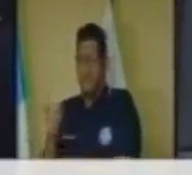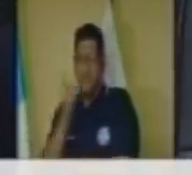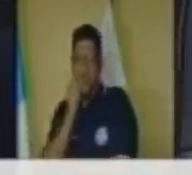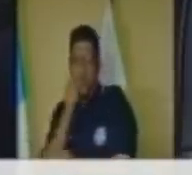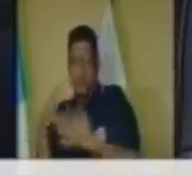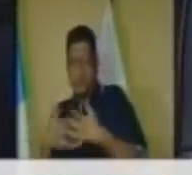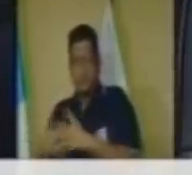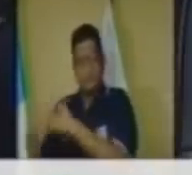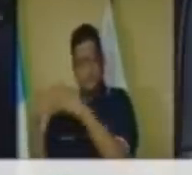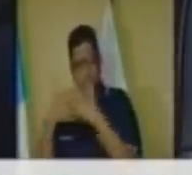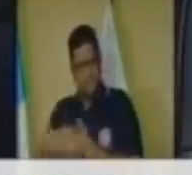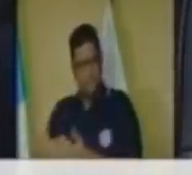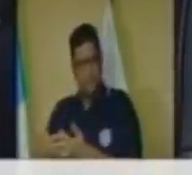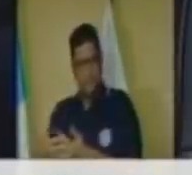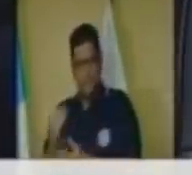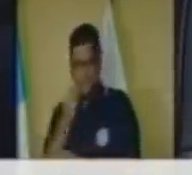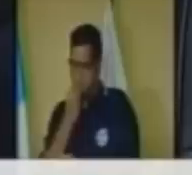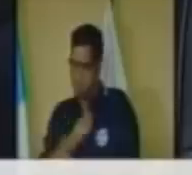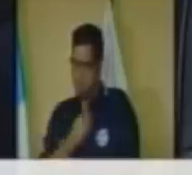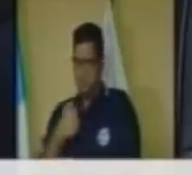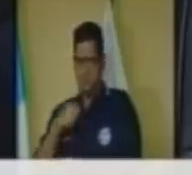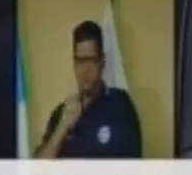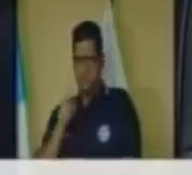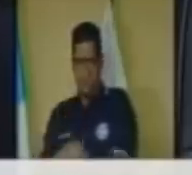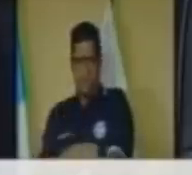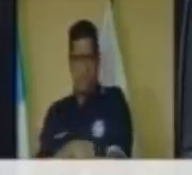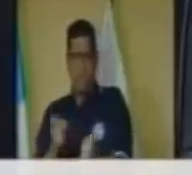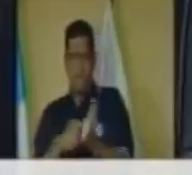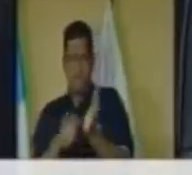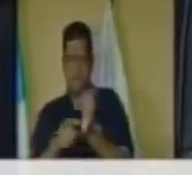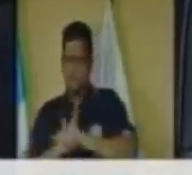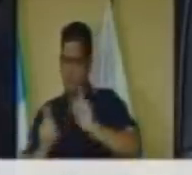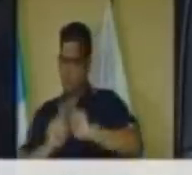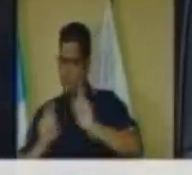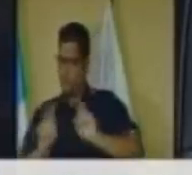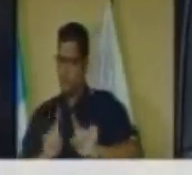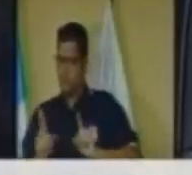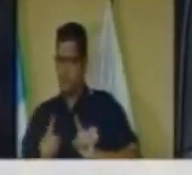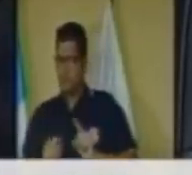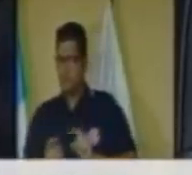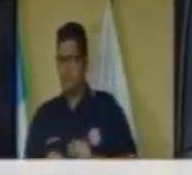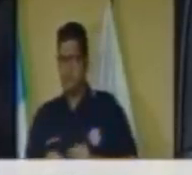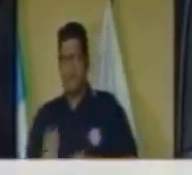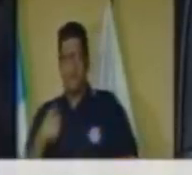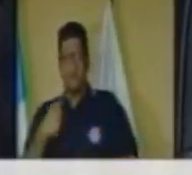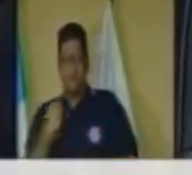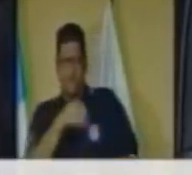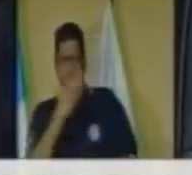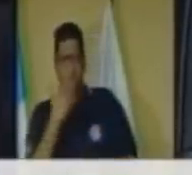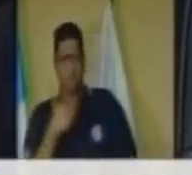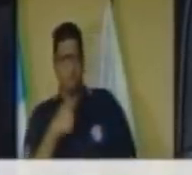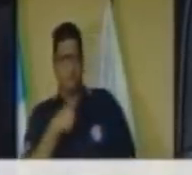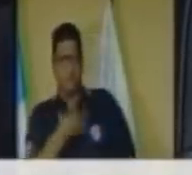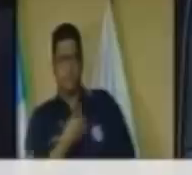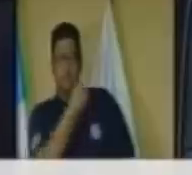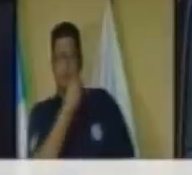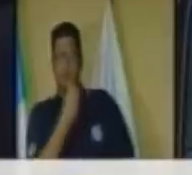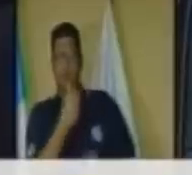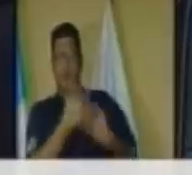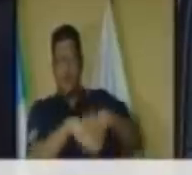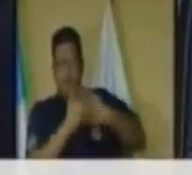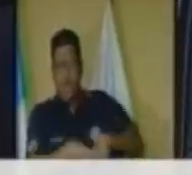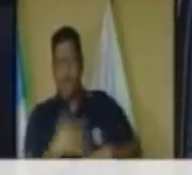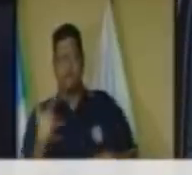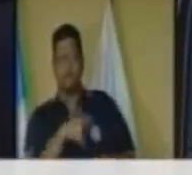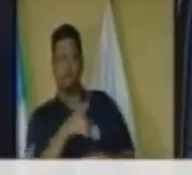Ahorita es correcto que solo una persona. Y le puedo comentar también que incluso nos llaman